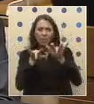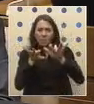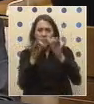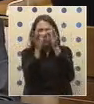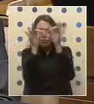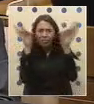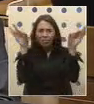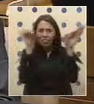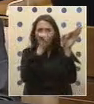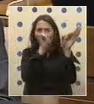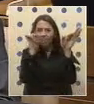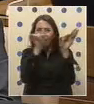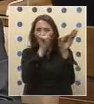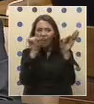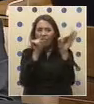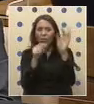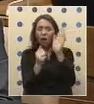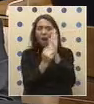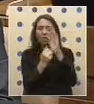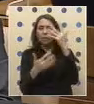que lo rechazamos.